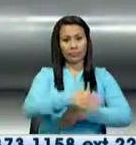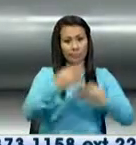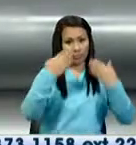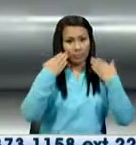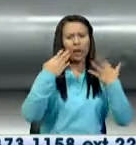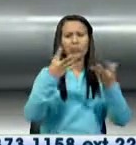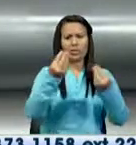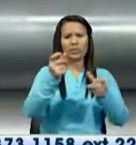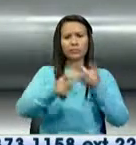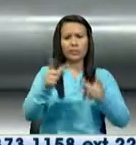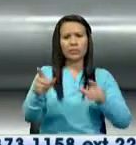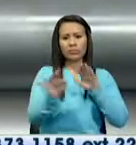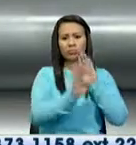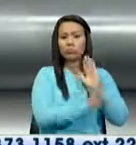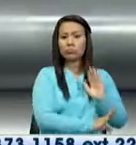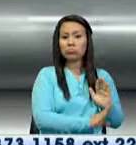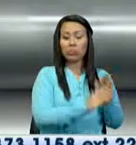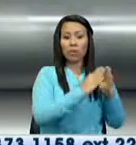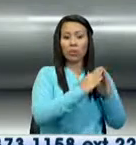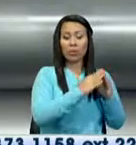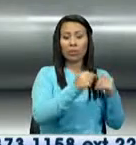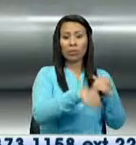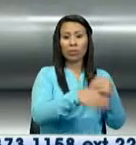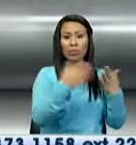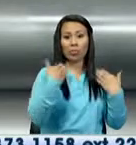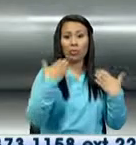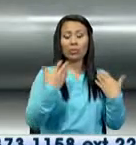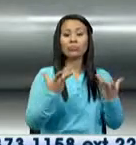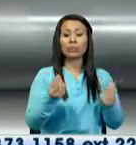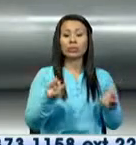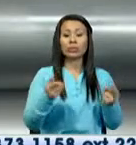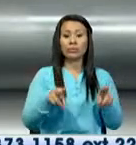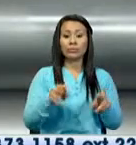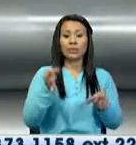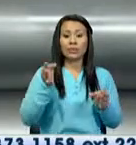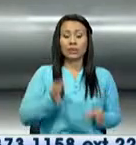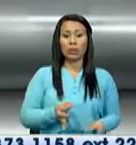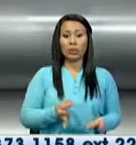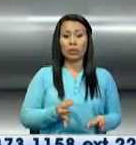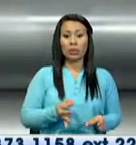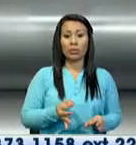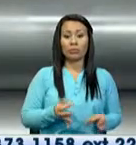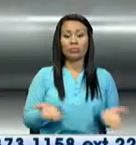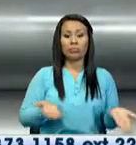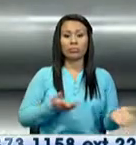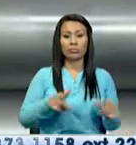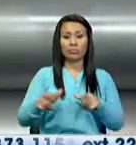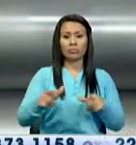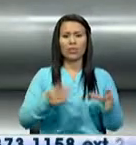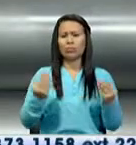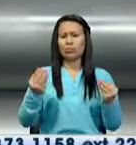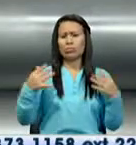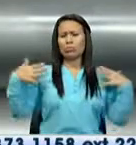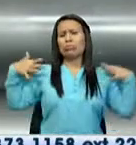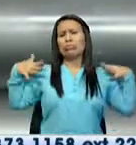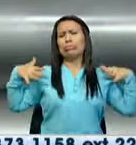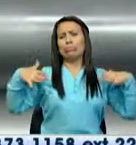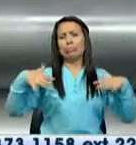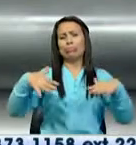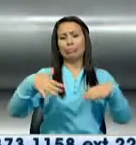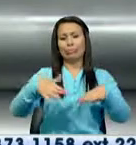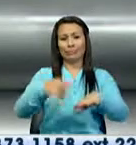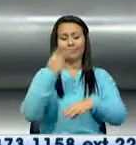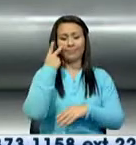fueron muchas las personas que no han salido de Guayaquil. Las acciones de seguridad se desarrollaron en los sitios de mayor afluencia de público.